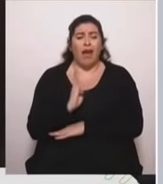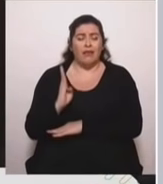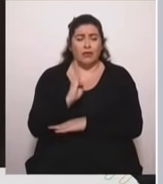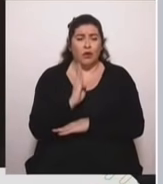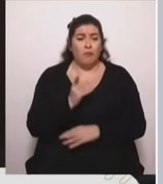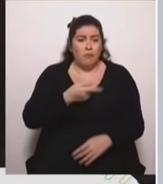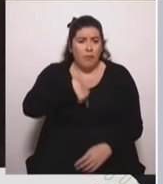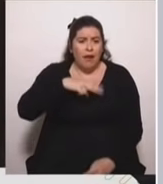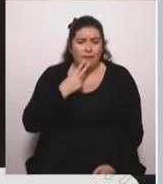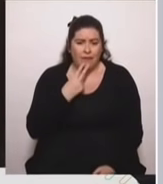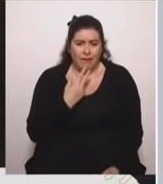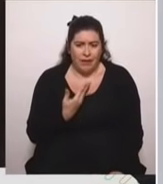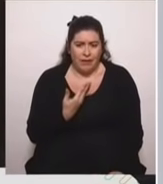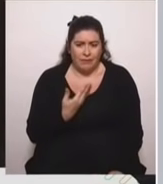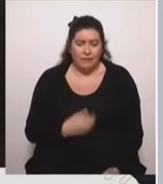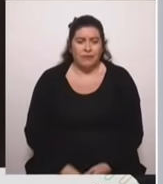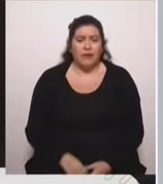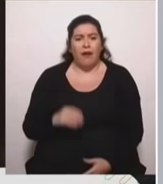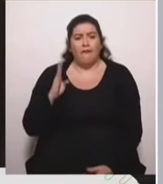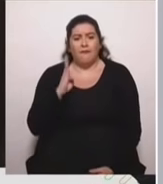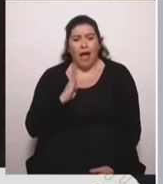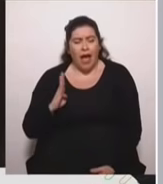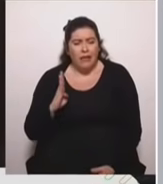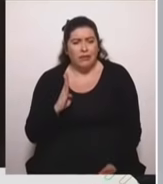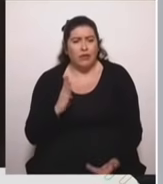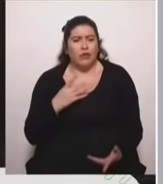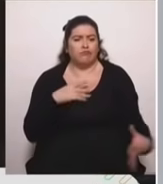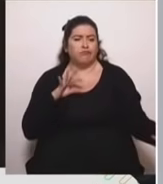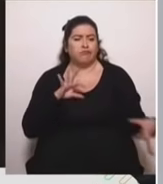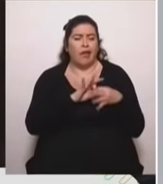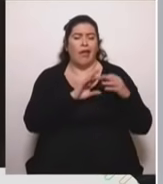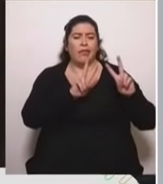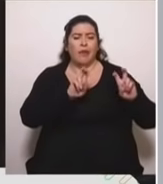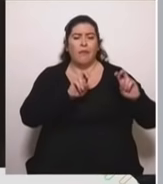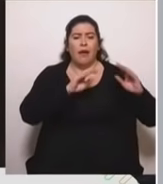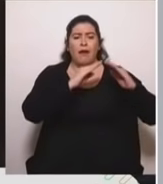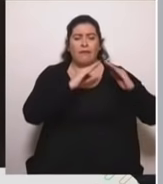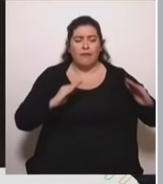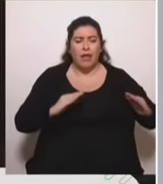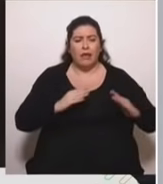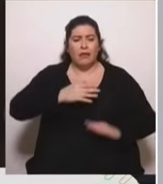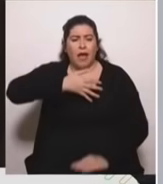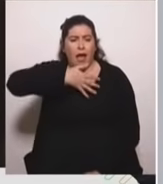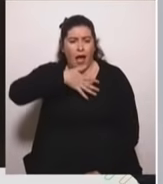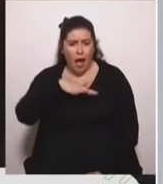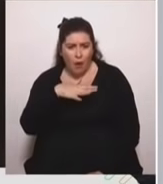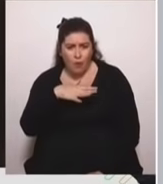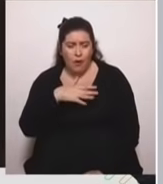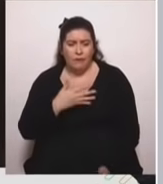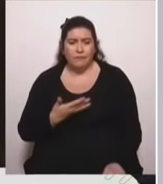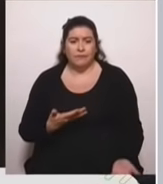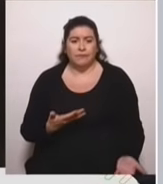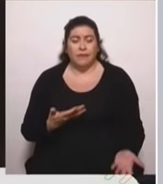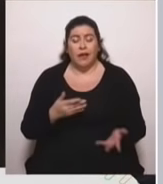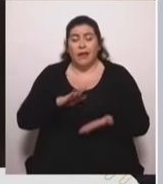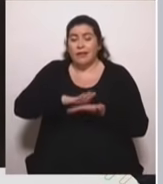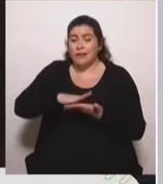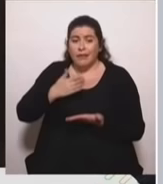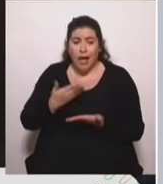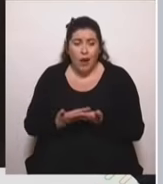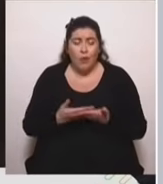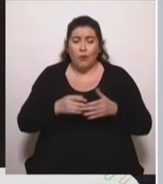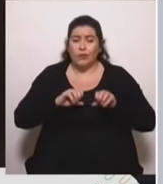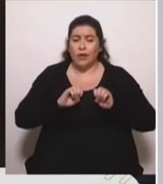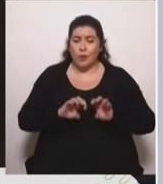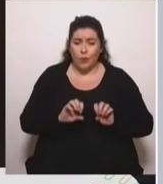competencia expresa para hacerlo, como es el Congreso Nacional. Entonces, es un órgano constituido desde el momento que su mandato emana